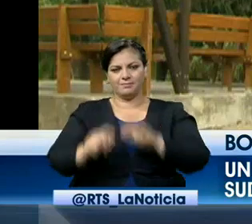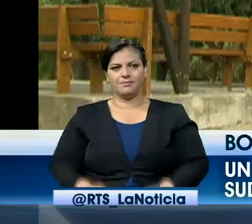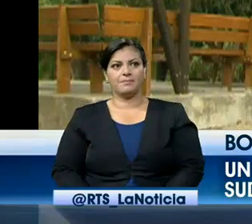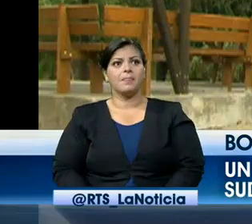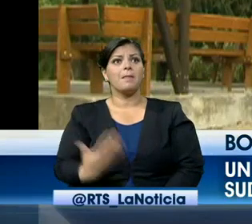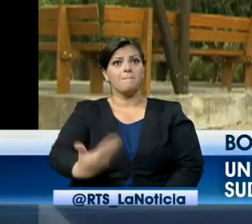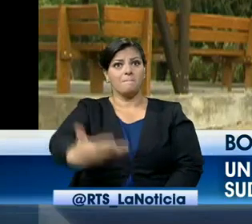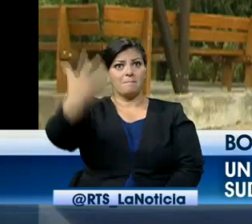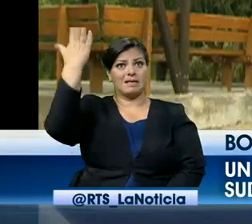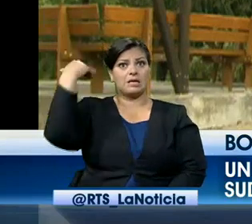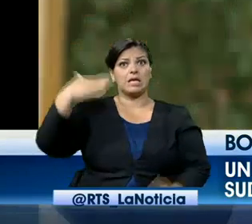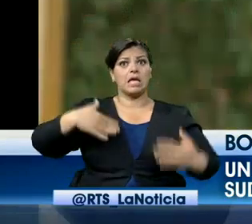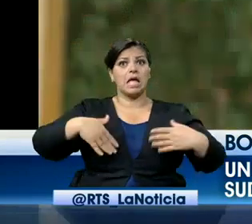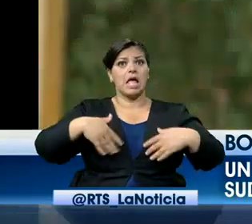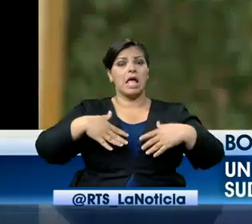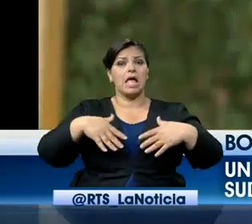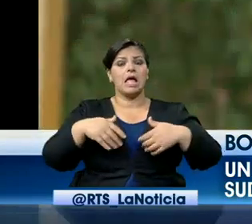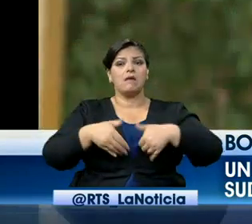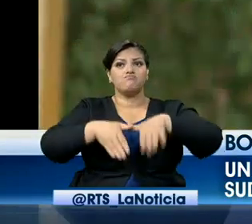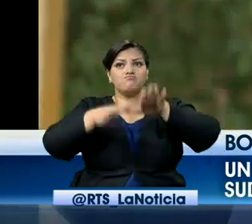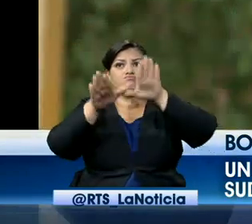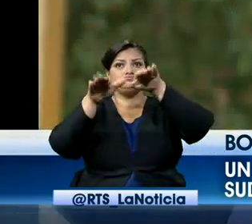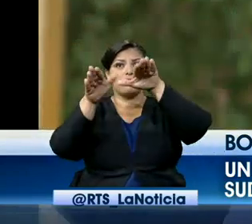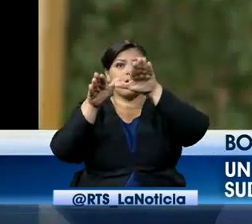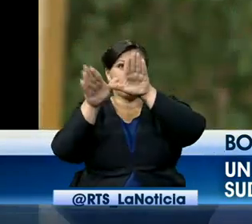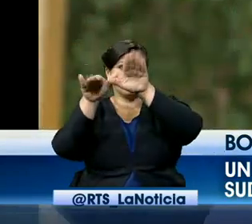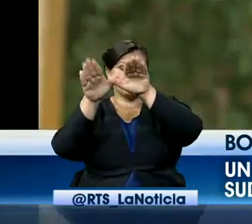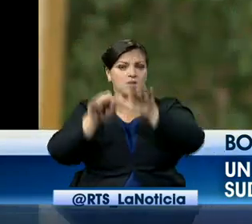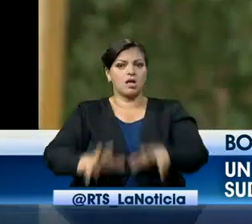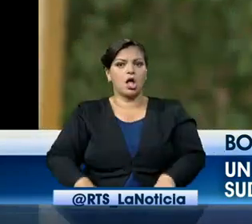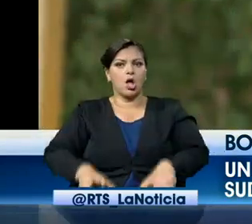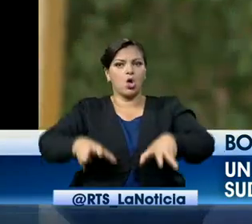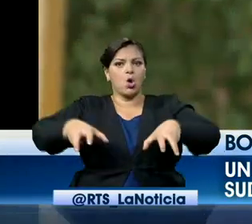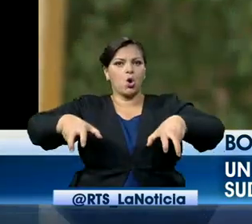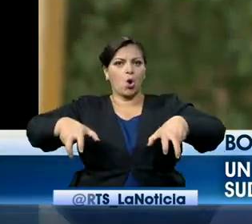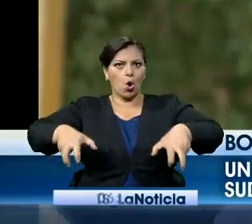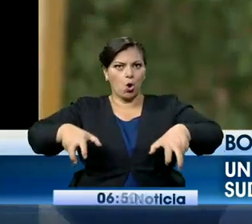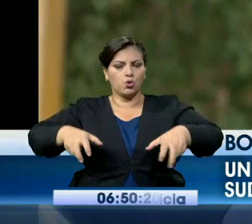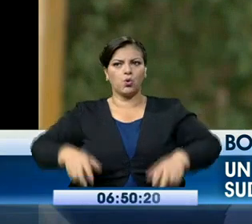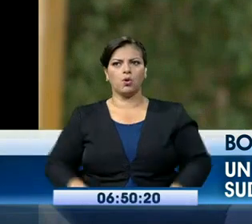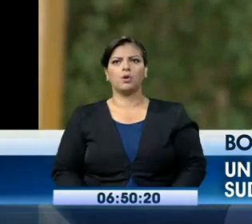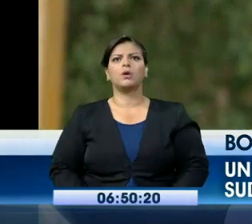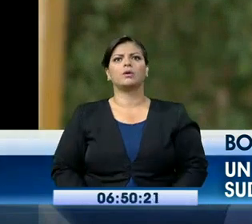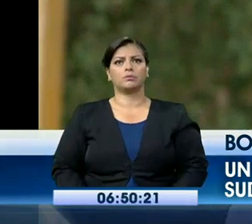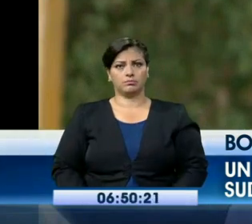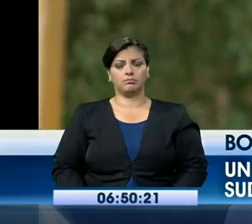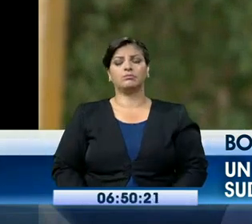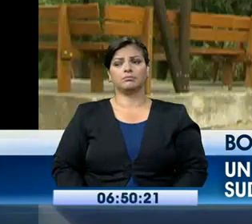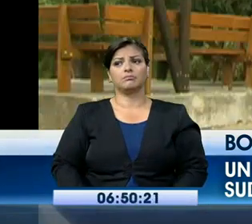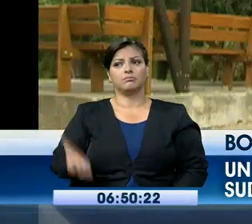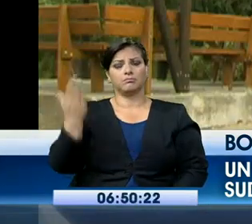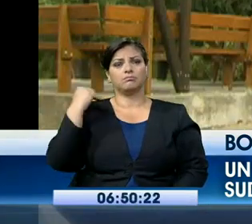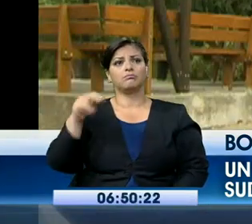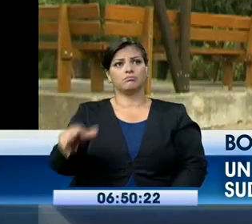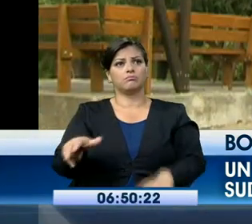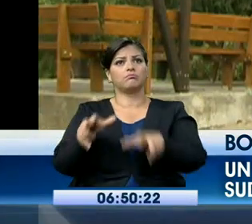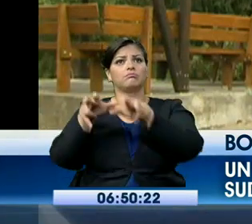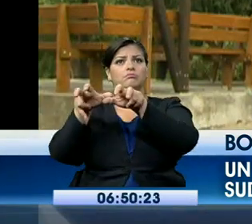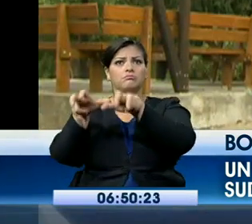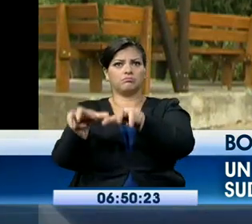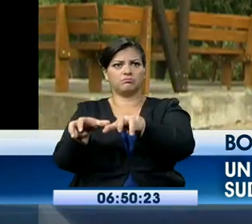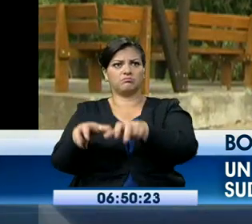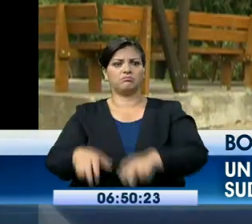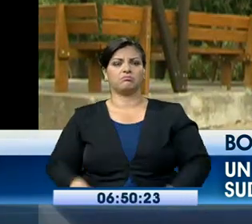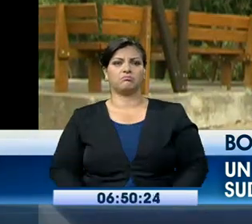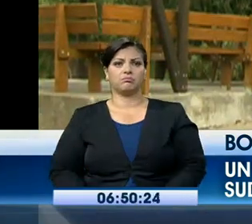un ave migratoria que nos viene a visitar de vez en cuando. ¿Y por qué el cóndor no vive en este lugar? Porque se ha destruido su